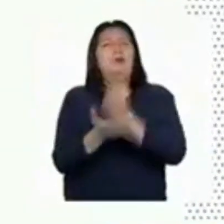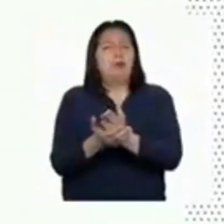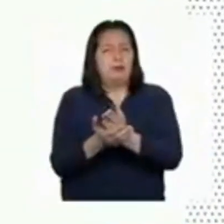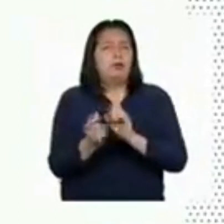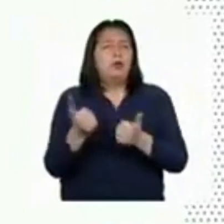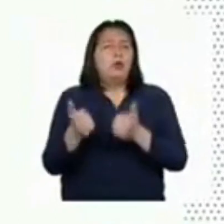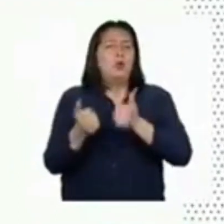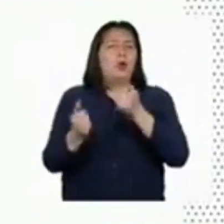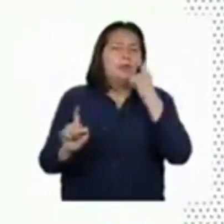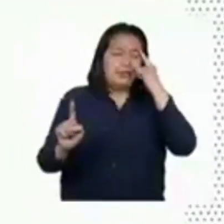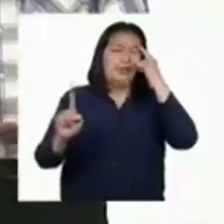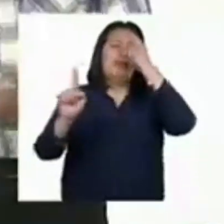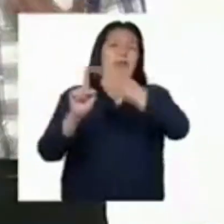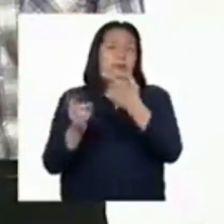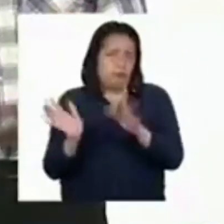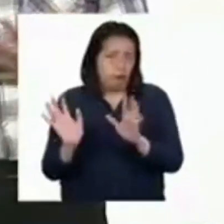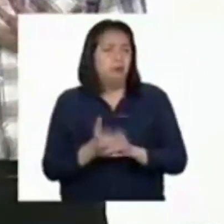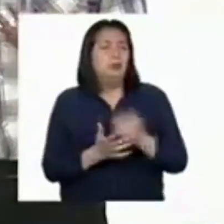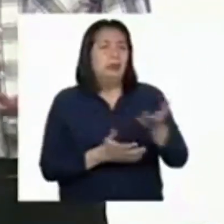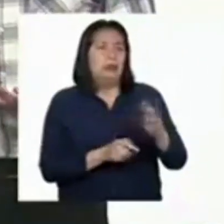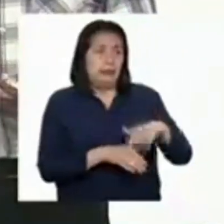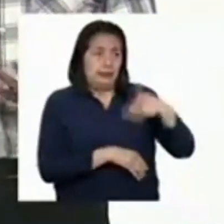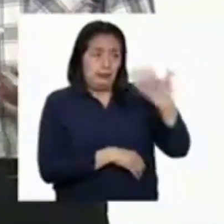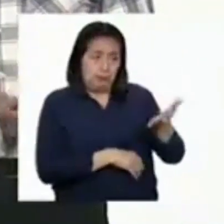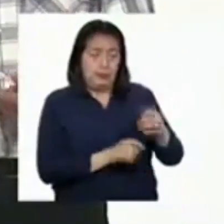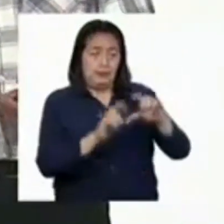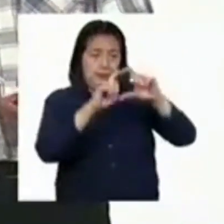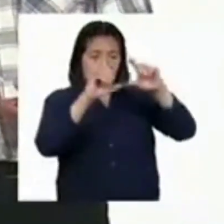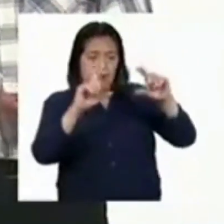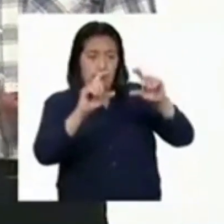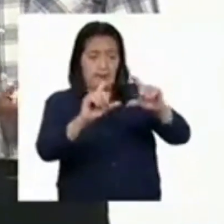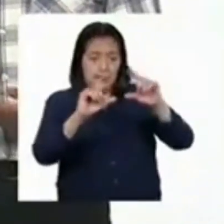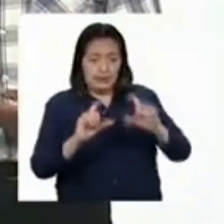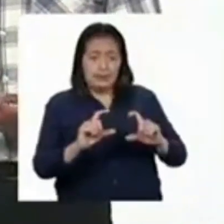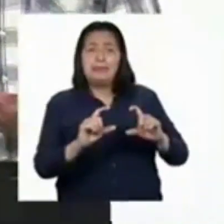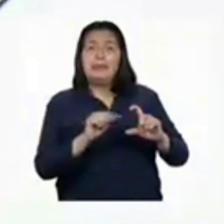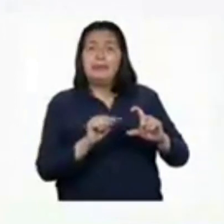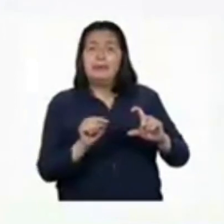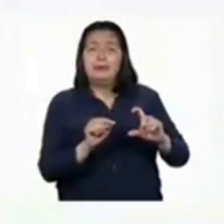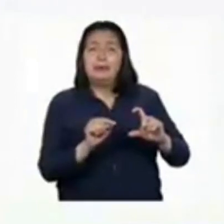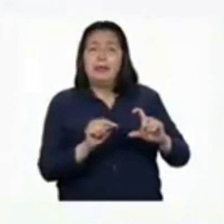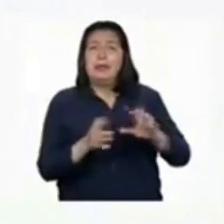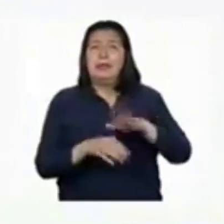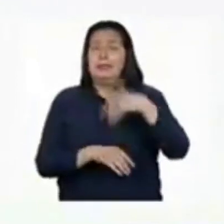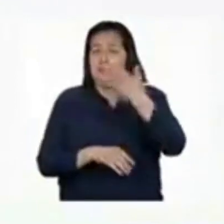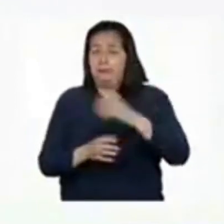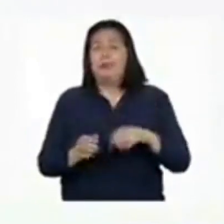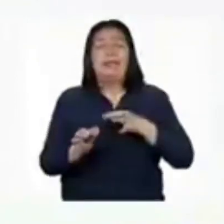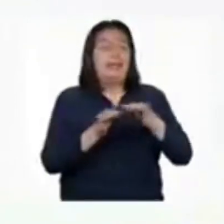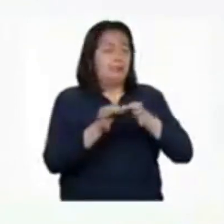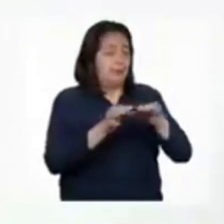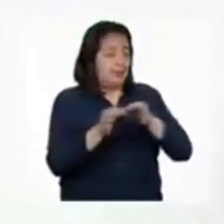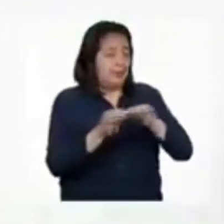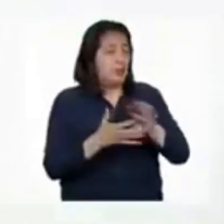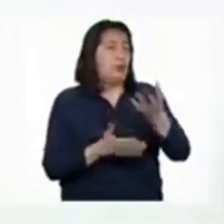el propósito que tenemos. Y después de la introducción, ¿qué sigue, Patricia? Luego sigue el